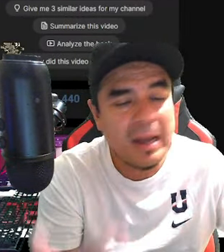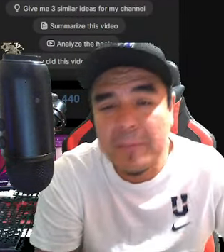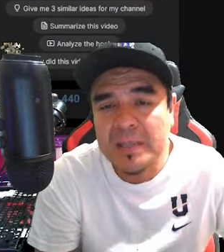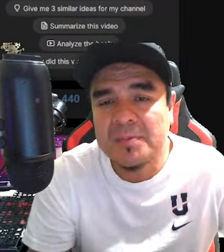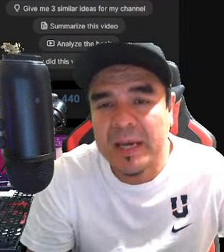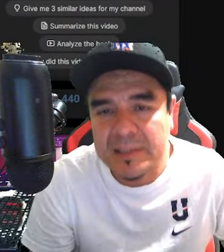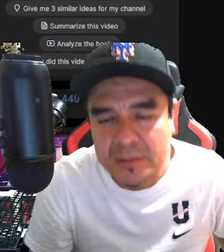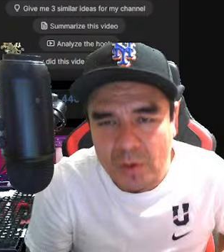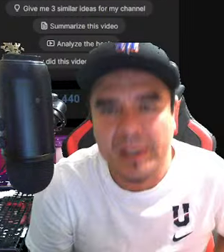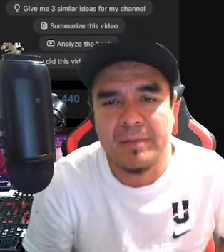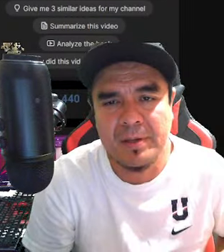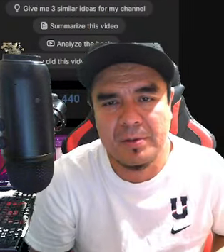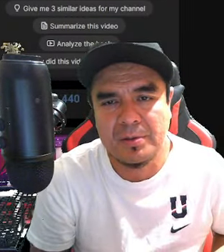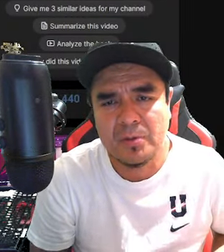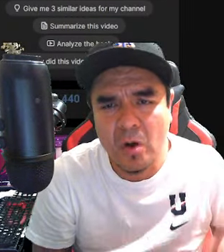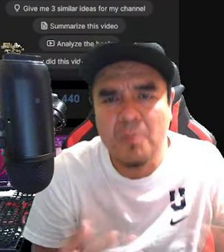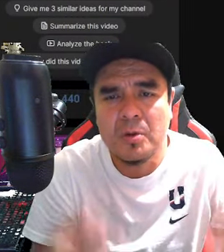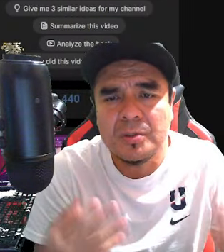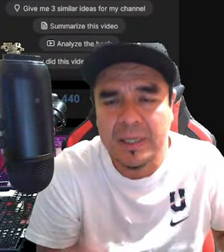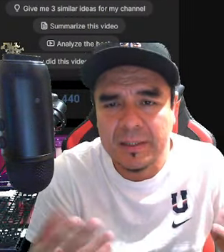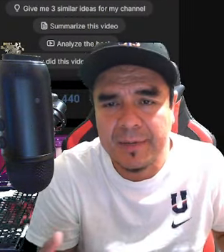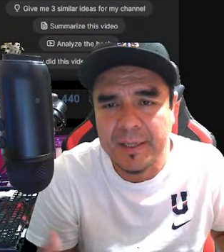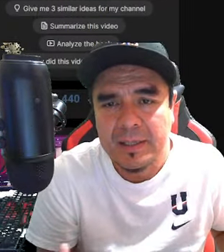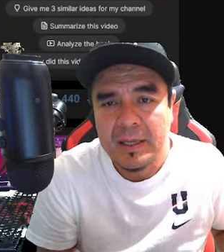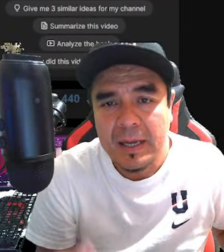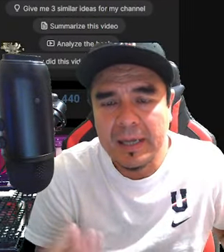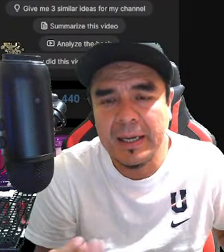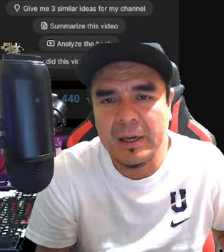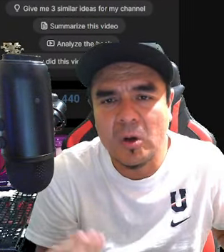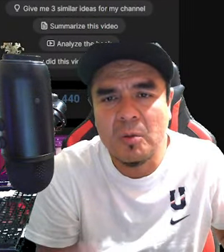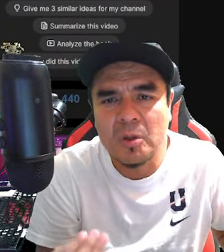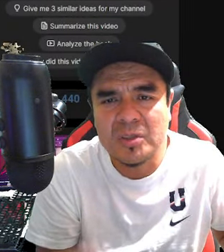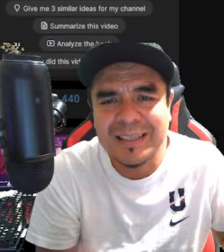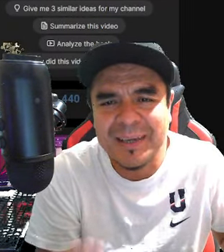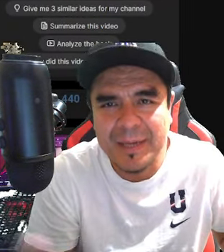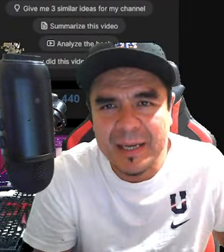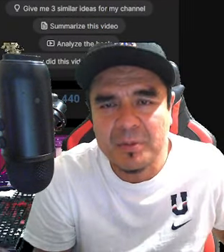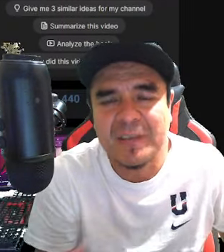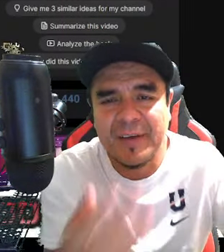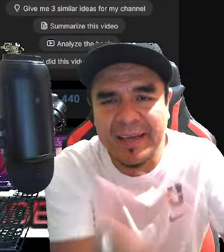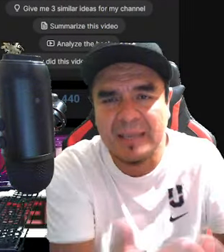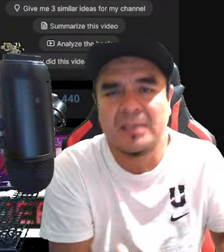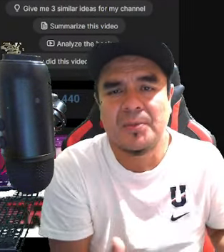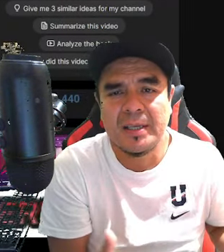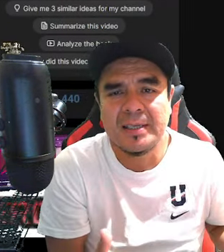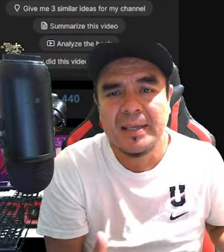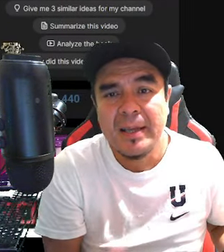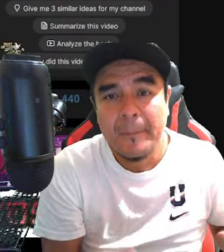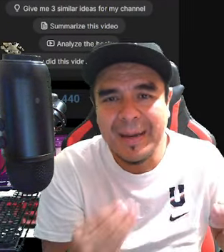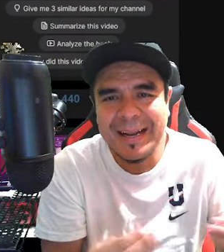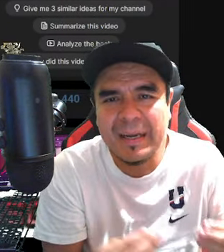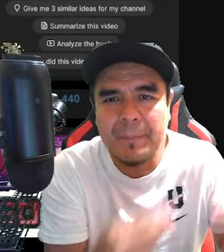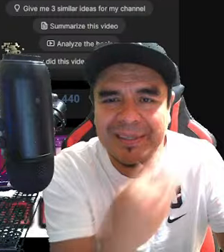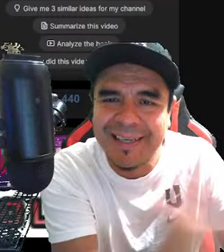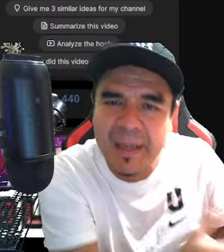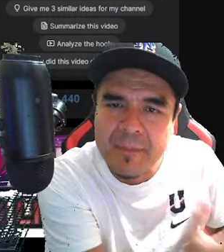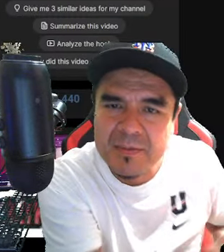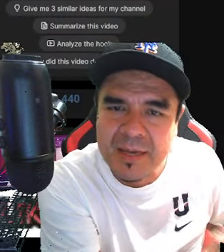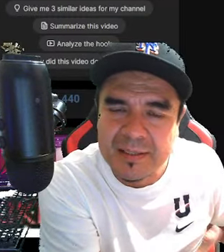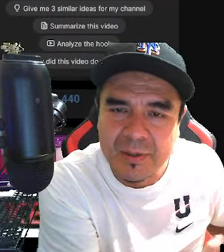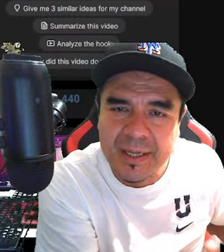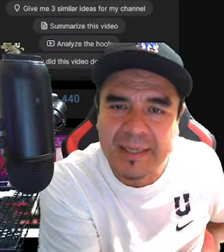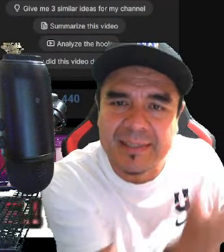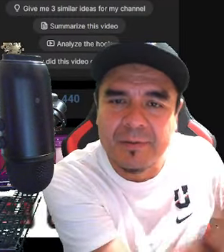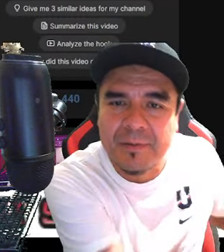repitiendo la misma historia, amigos? ¿Cómo se atreven o cómo nos atreveríamos a fallarles a ustedes para repetir la